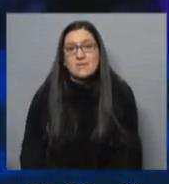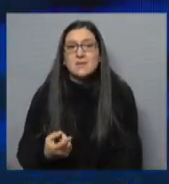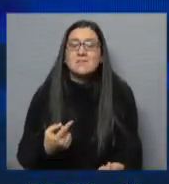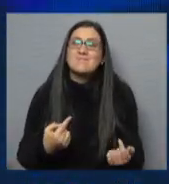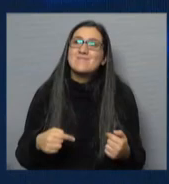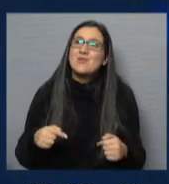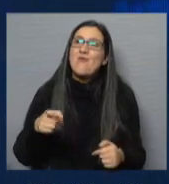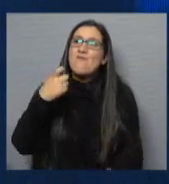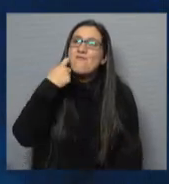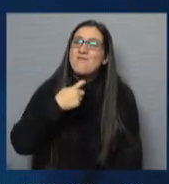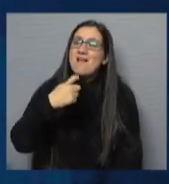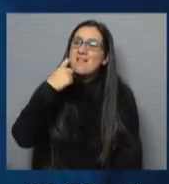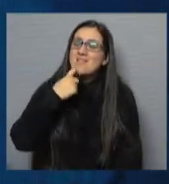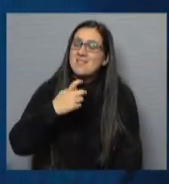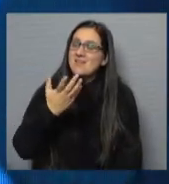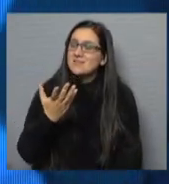Está faltando